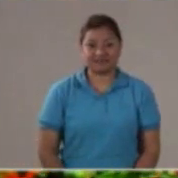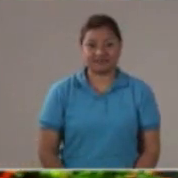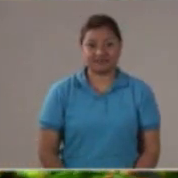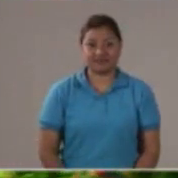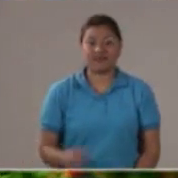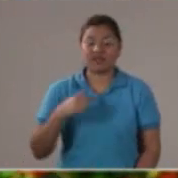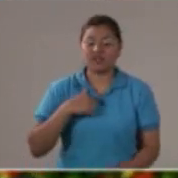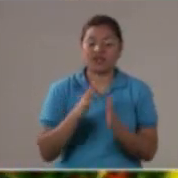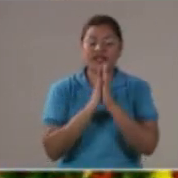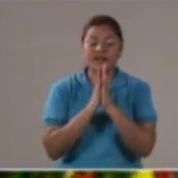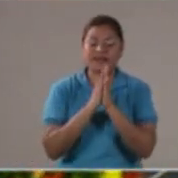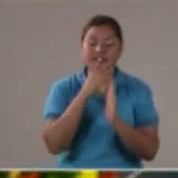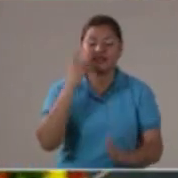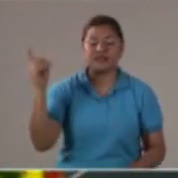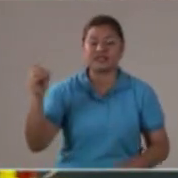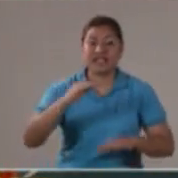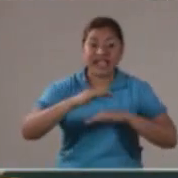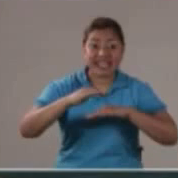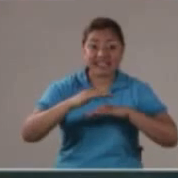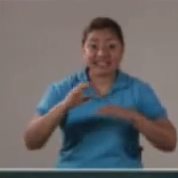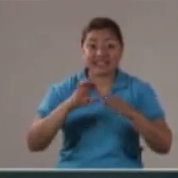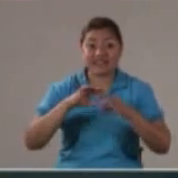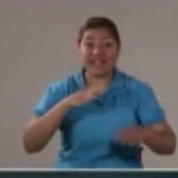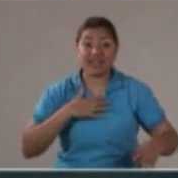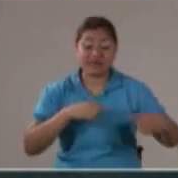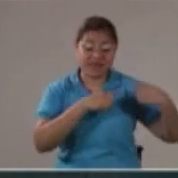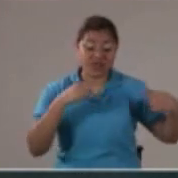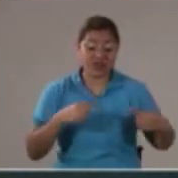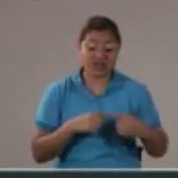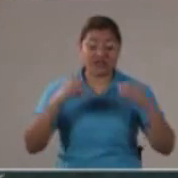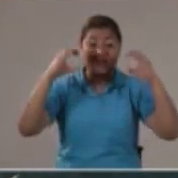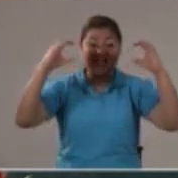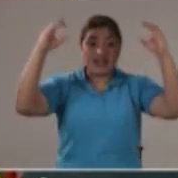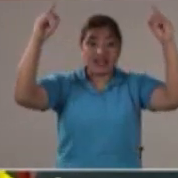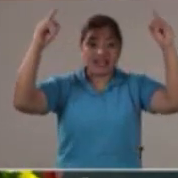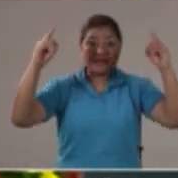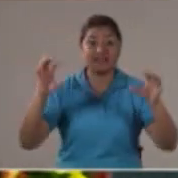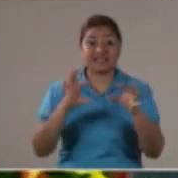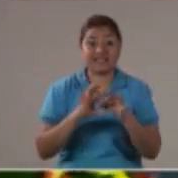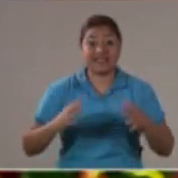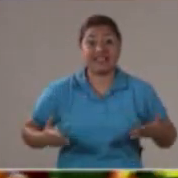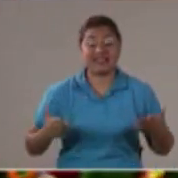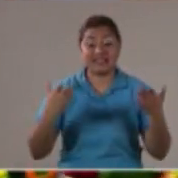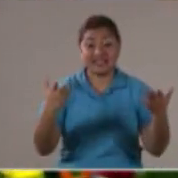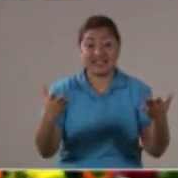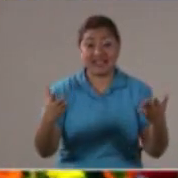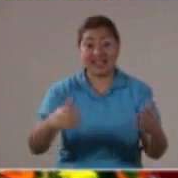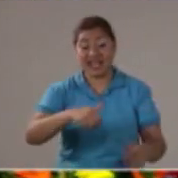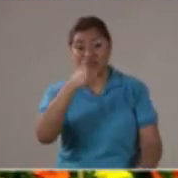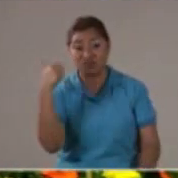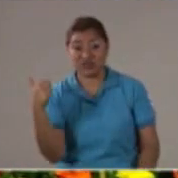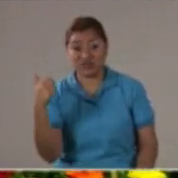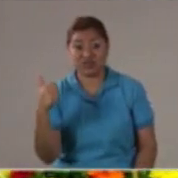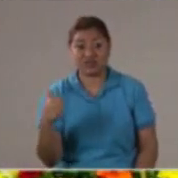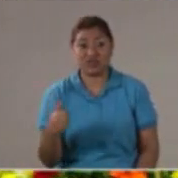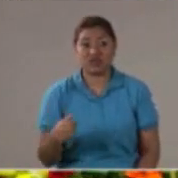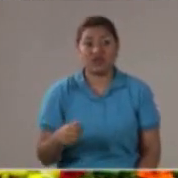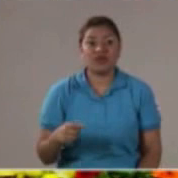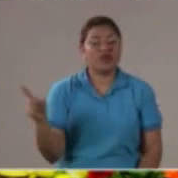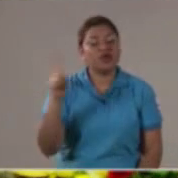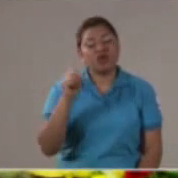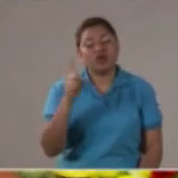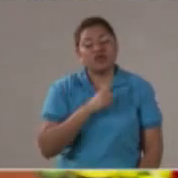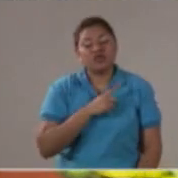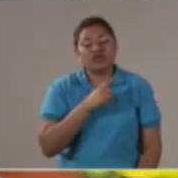Yo le pido a Dios que se active en mi corazón la capacidad de bendecir a los demás. No solo decir Dios te